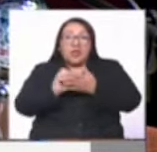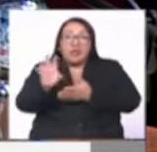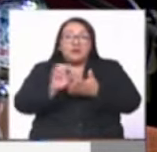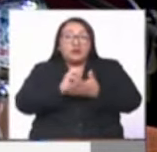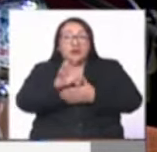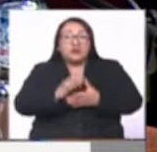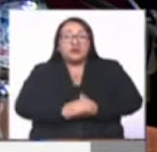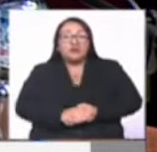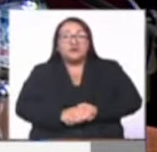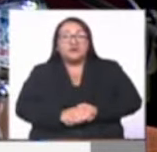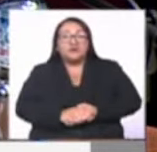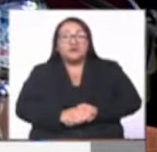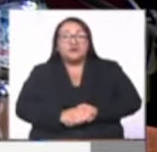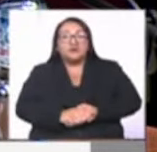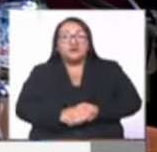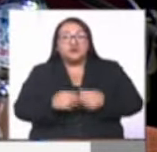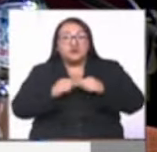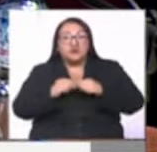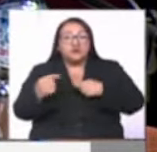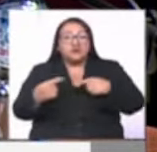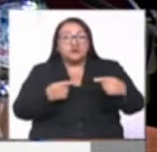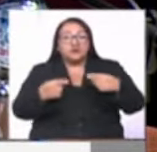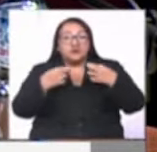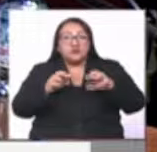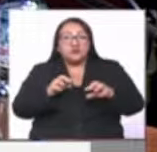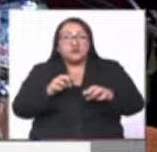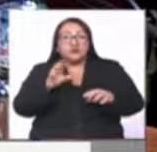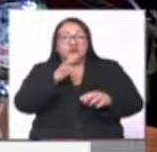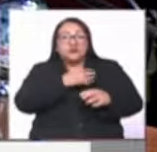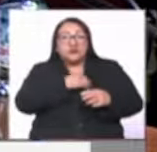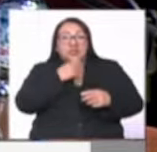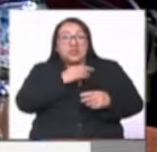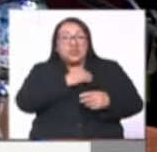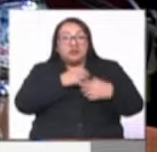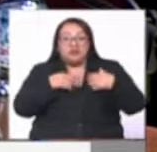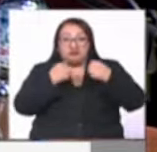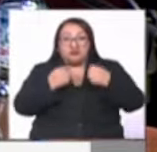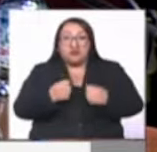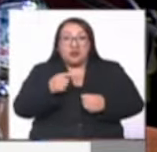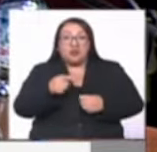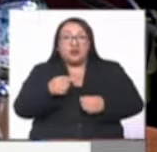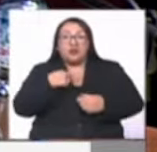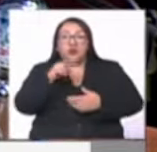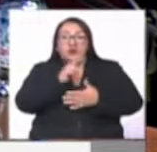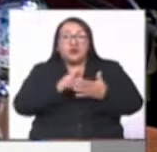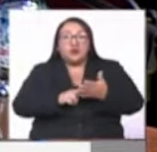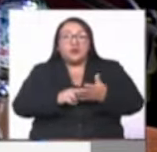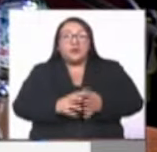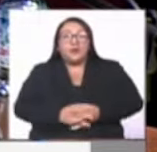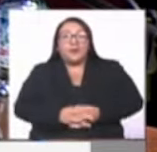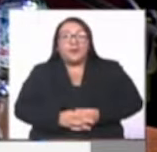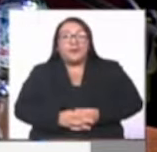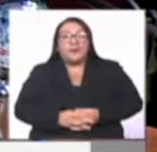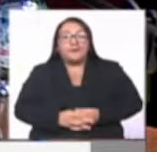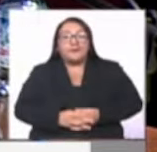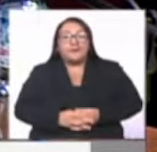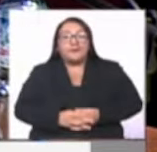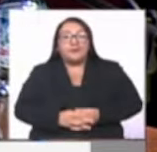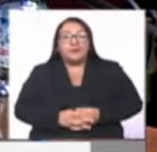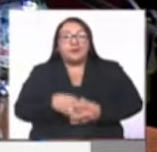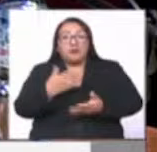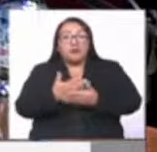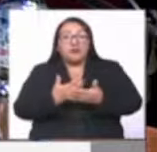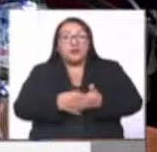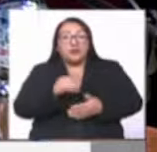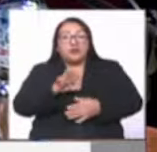diapositiva durante el concurso Público de nombramiento Y estoy leyendo el fundamento 59